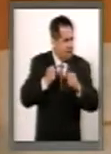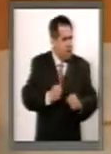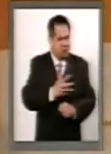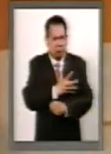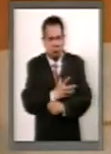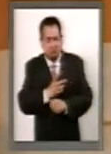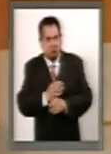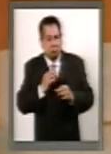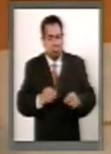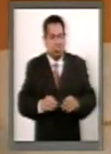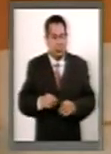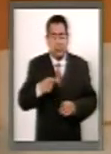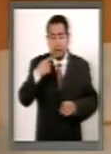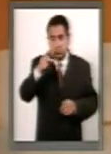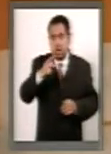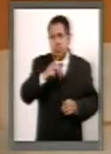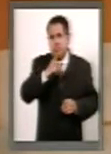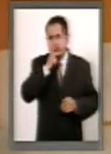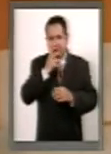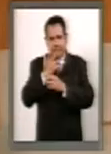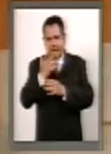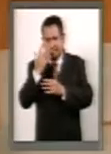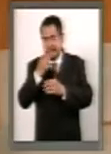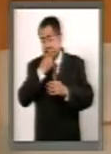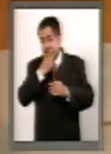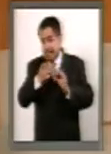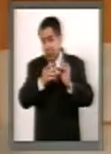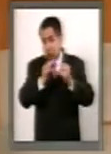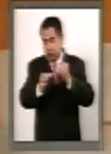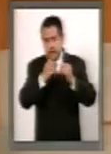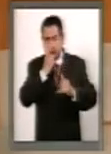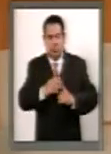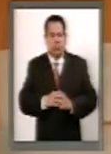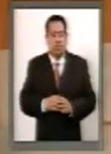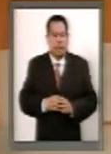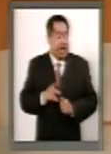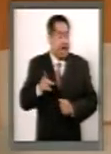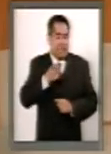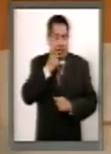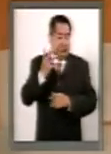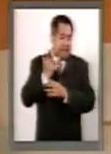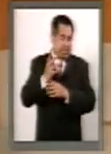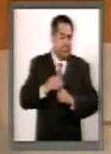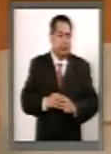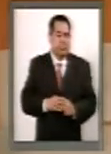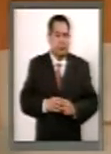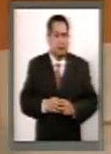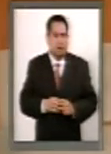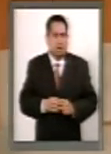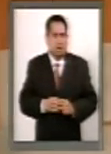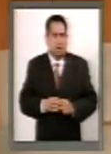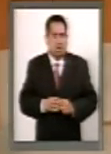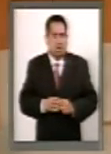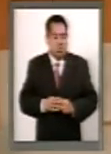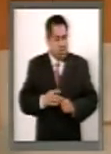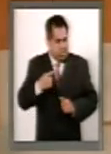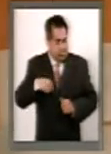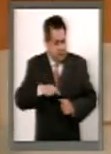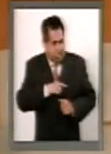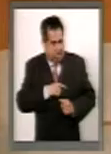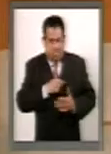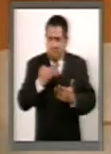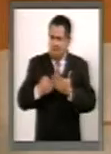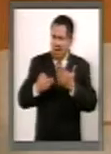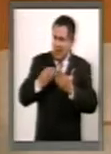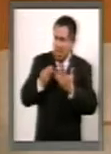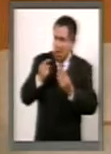Y cito sus últimas expresiones. Decía: estamos ayunos de muchas